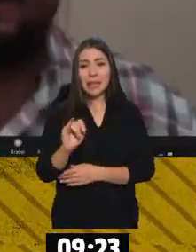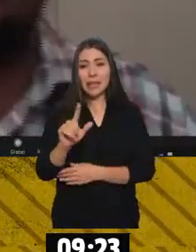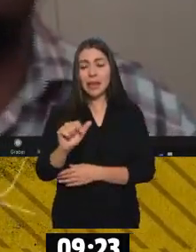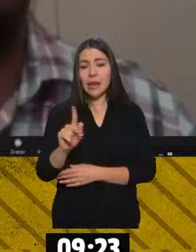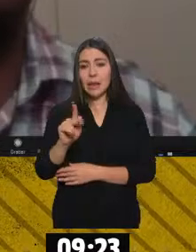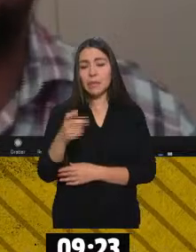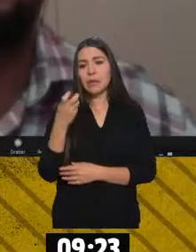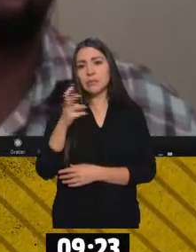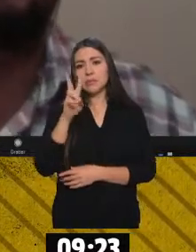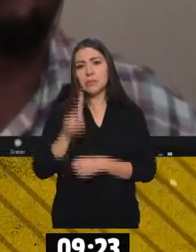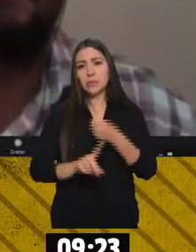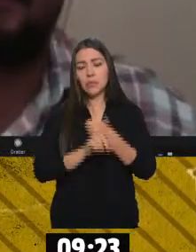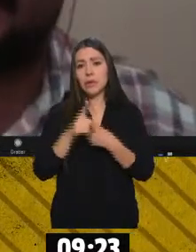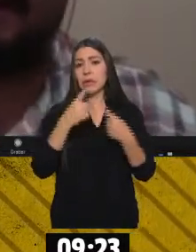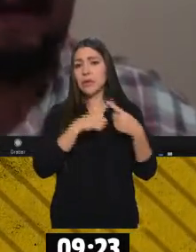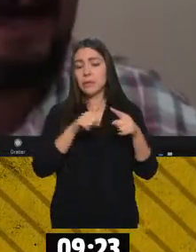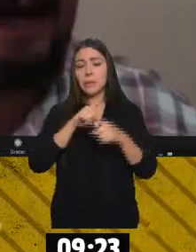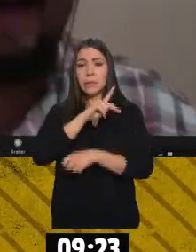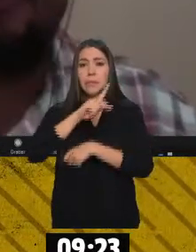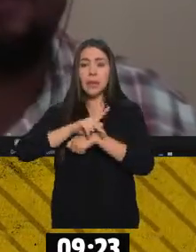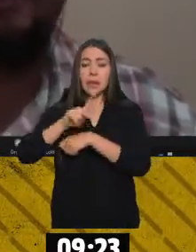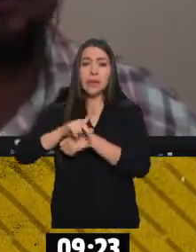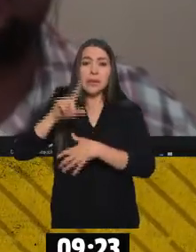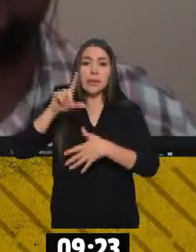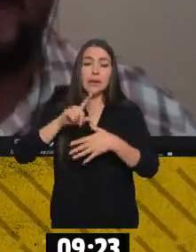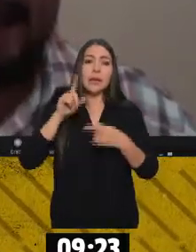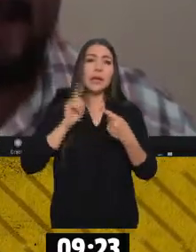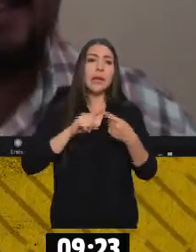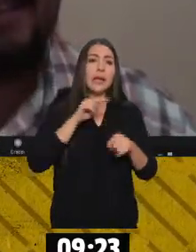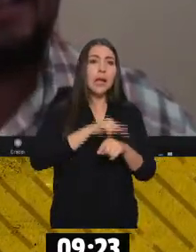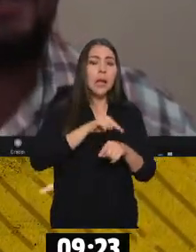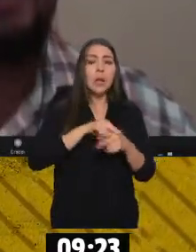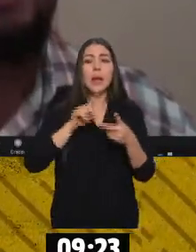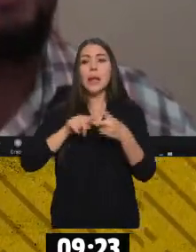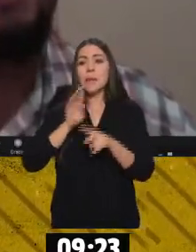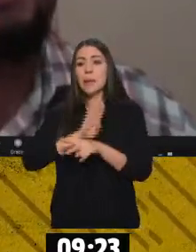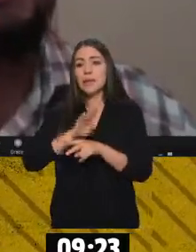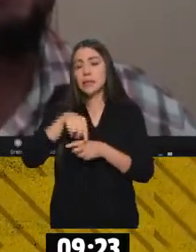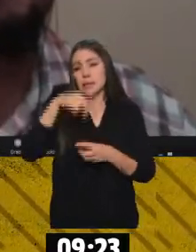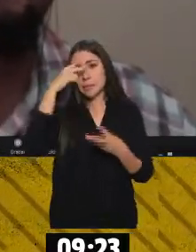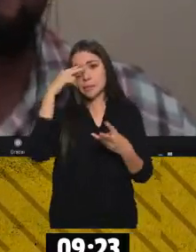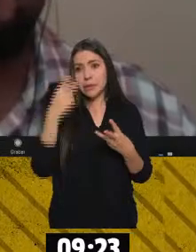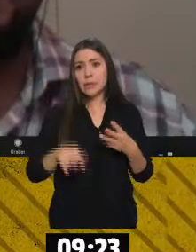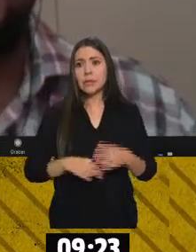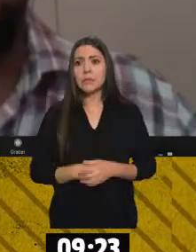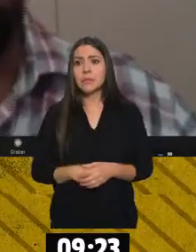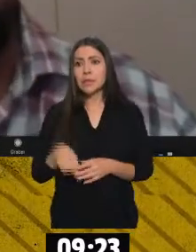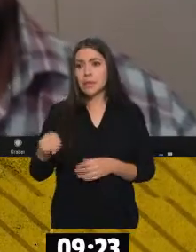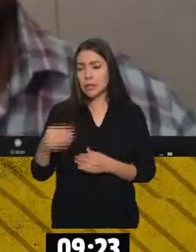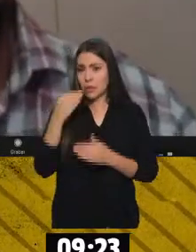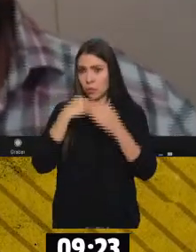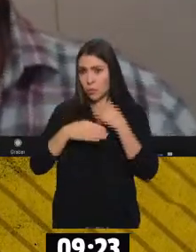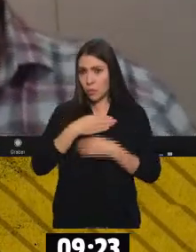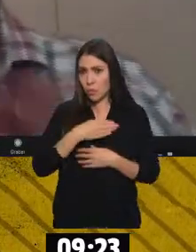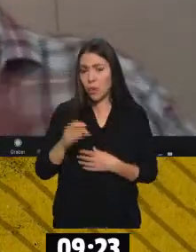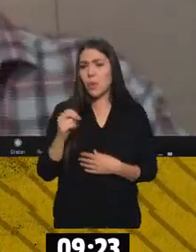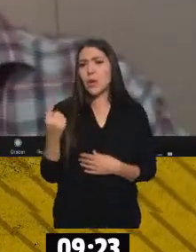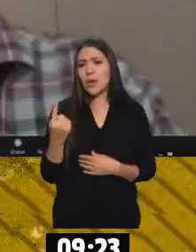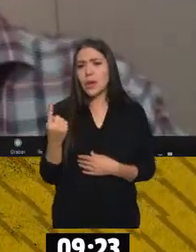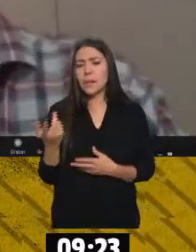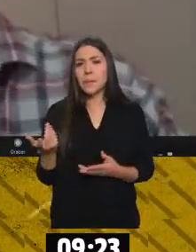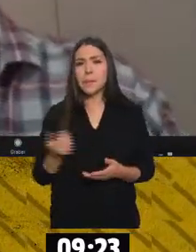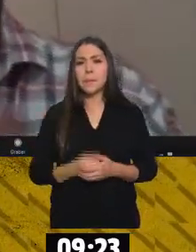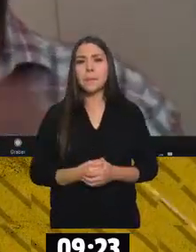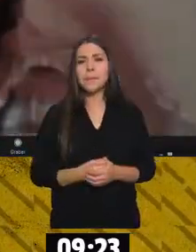América Latina, en Brasil, en Nicaragua, Pero en muchos lugares. ¿no resultó bueno para comérselo o cómo? Ese es parte del